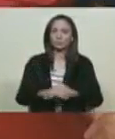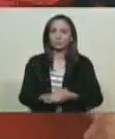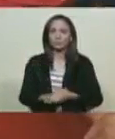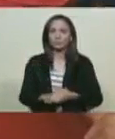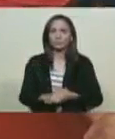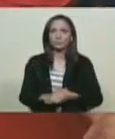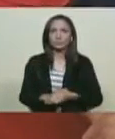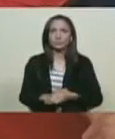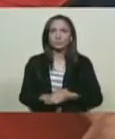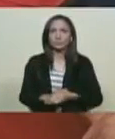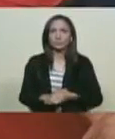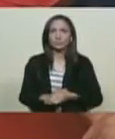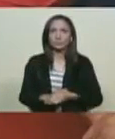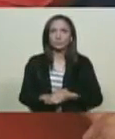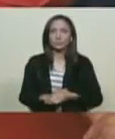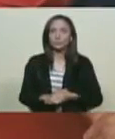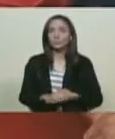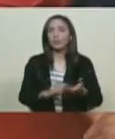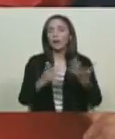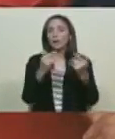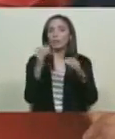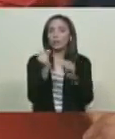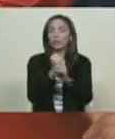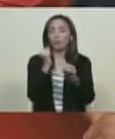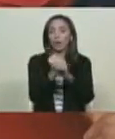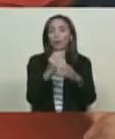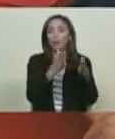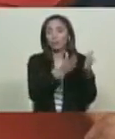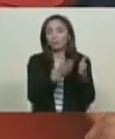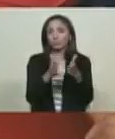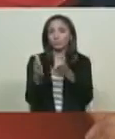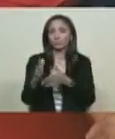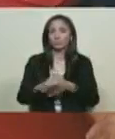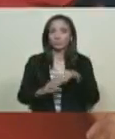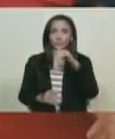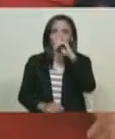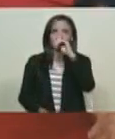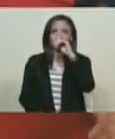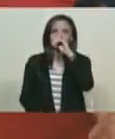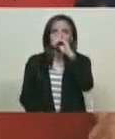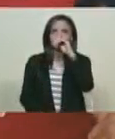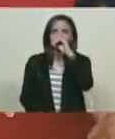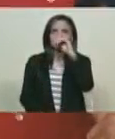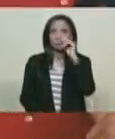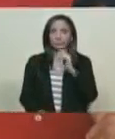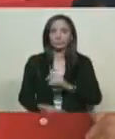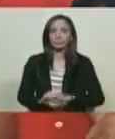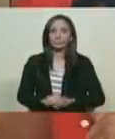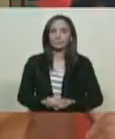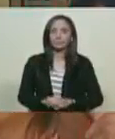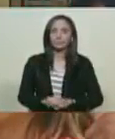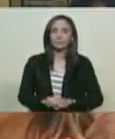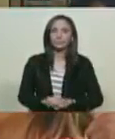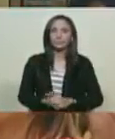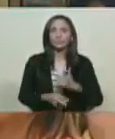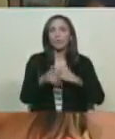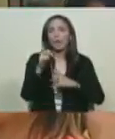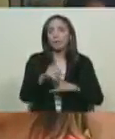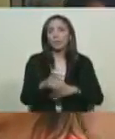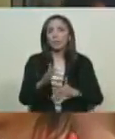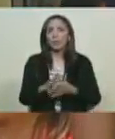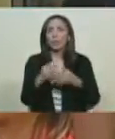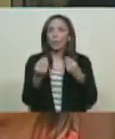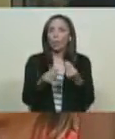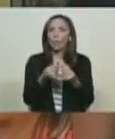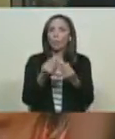pueblo y sobre todo como clase obrera organizada que somos. Nos ha dado estabilidad institucional al